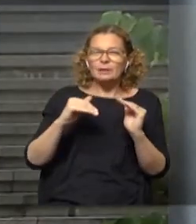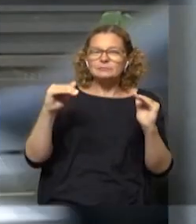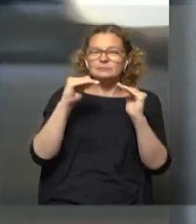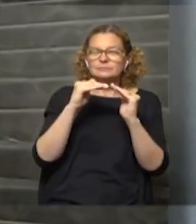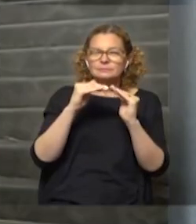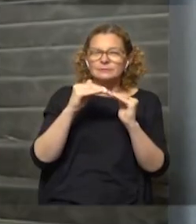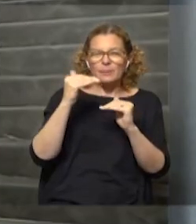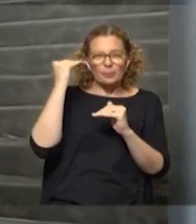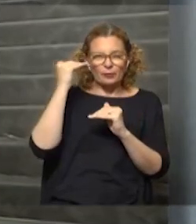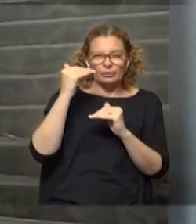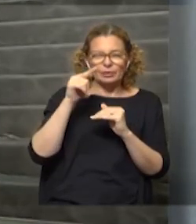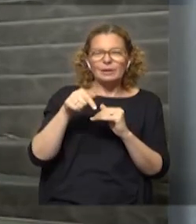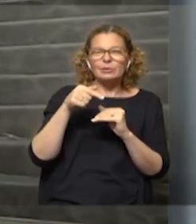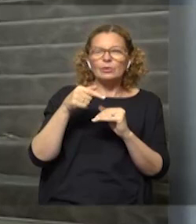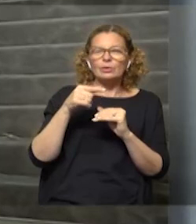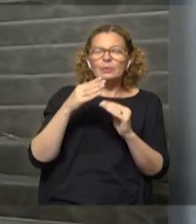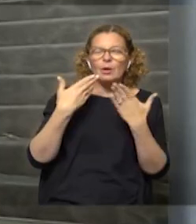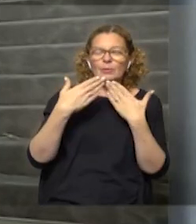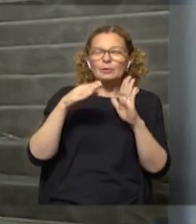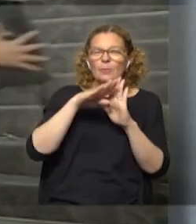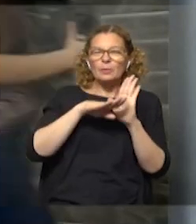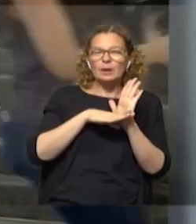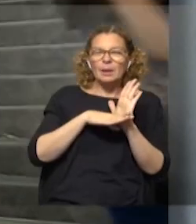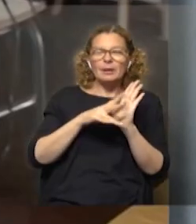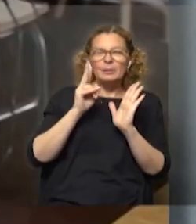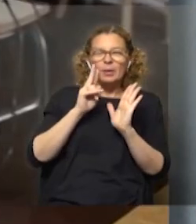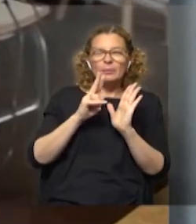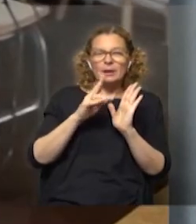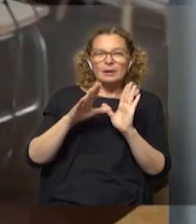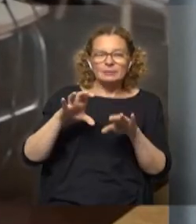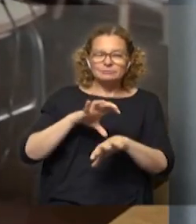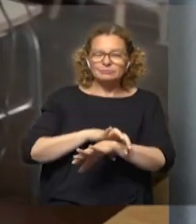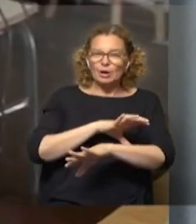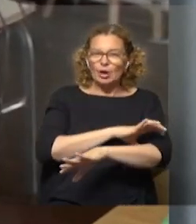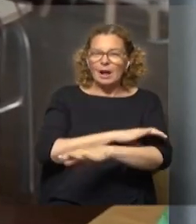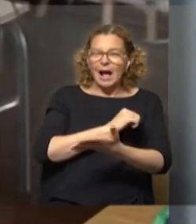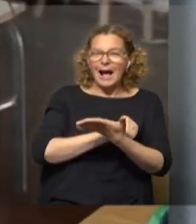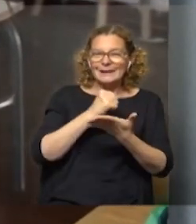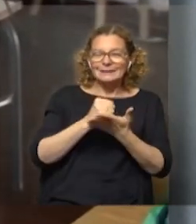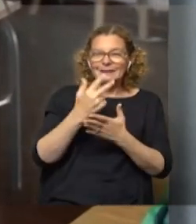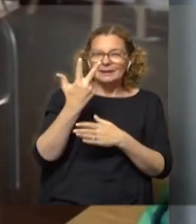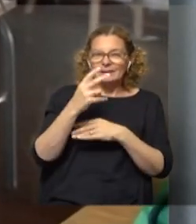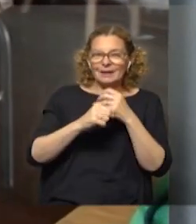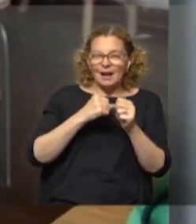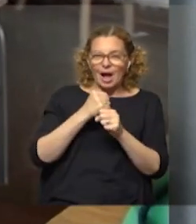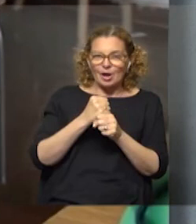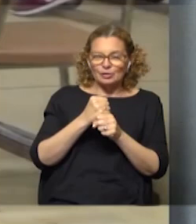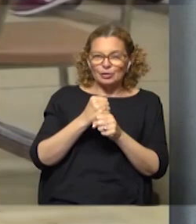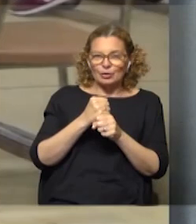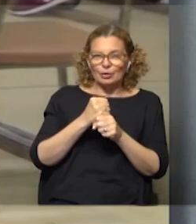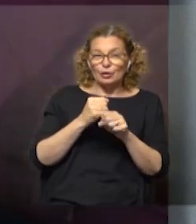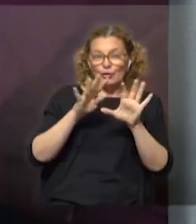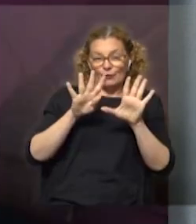de formación docente estamos hablando de programas que van a ver desde preescolares hasta tercero de ciclo básico hoy